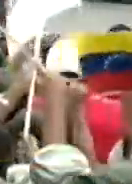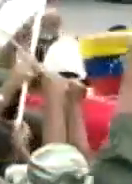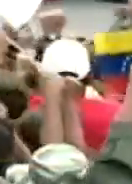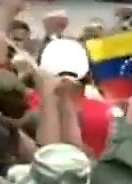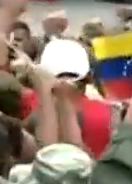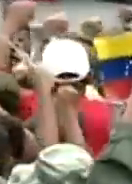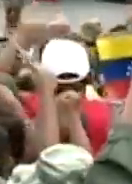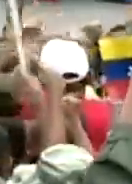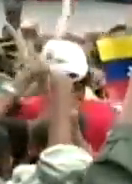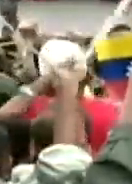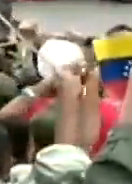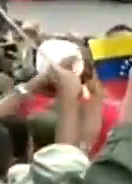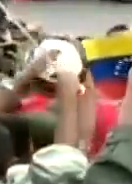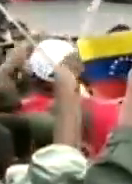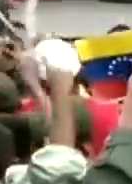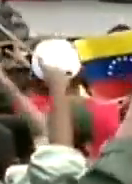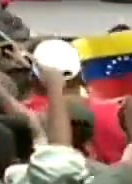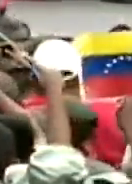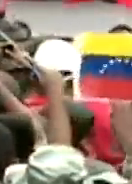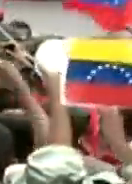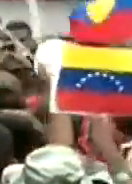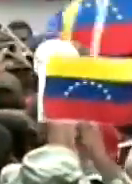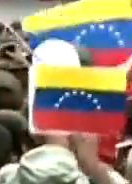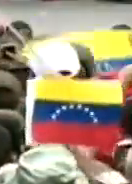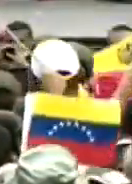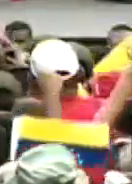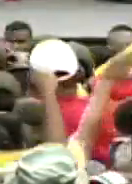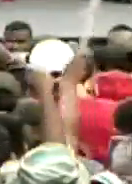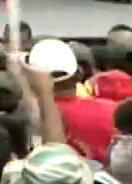pueblo! Gracias, presidente.